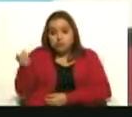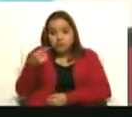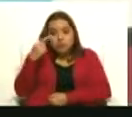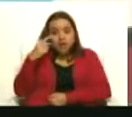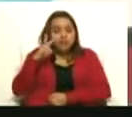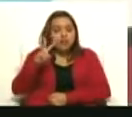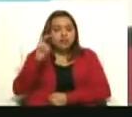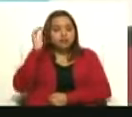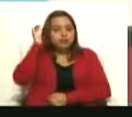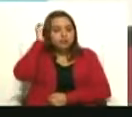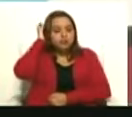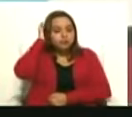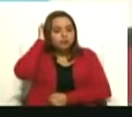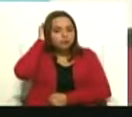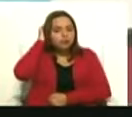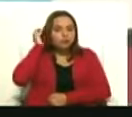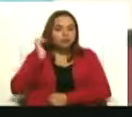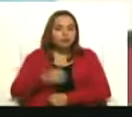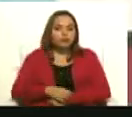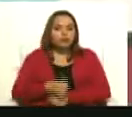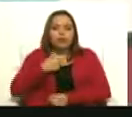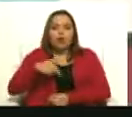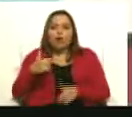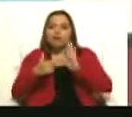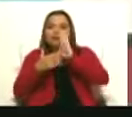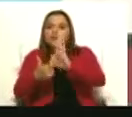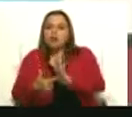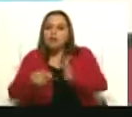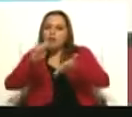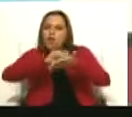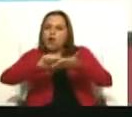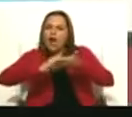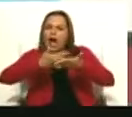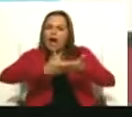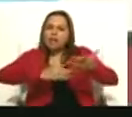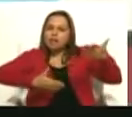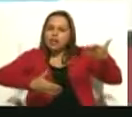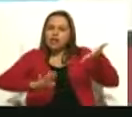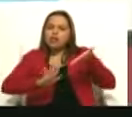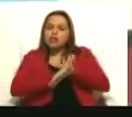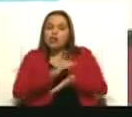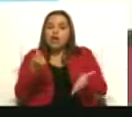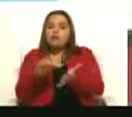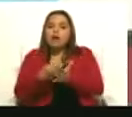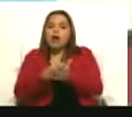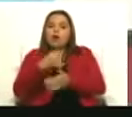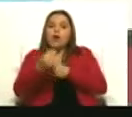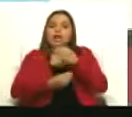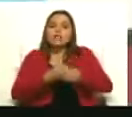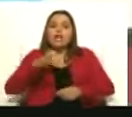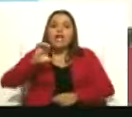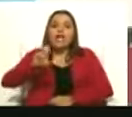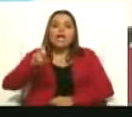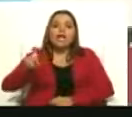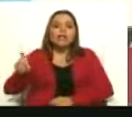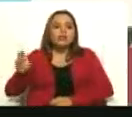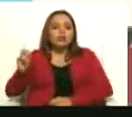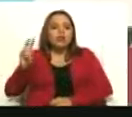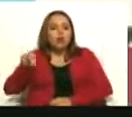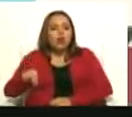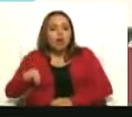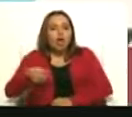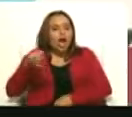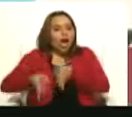muy poco nosotros mostramos unas cartas sobre el pago que hace ExxonMobil de los abogados de Guyana ante la